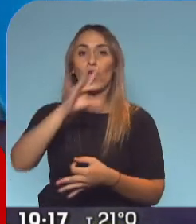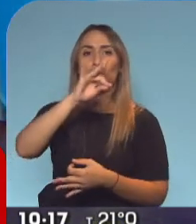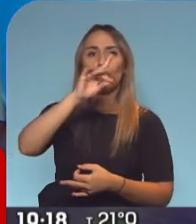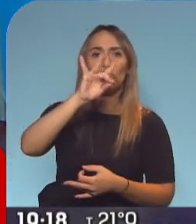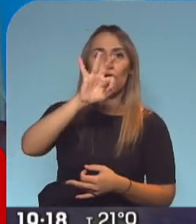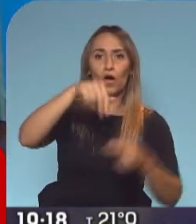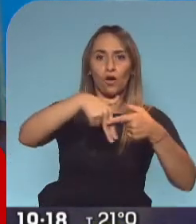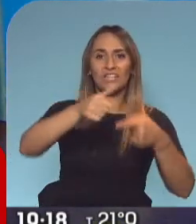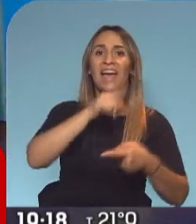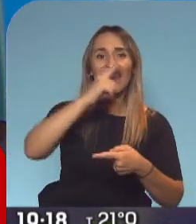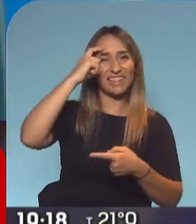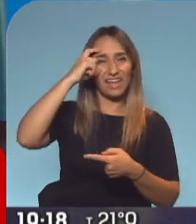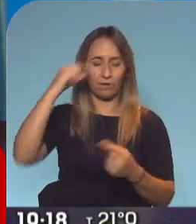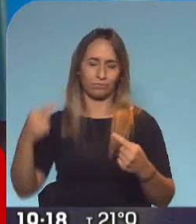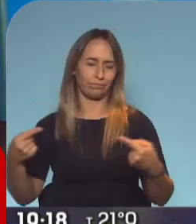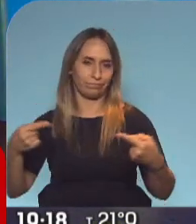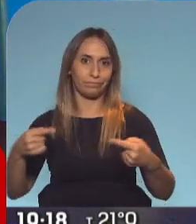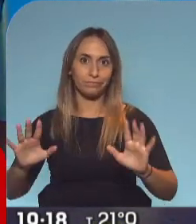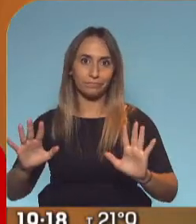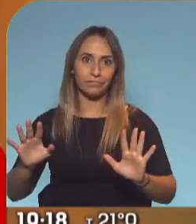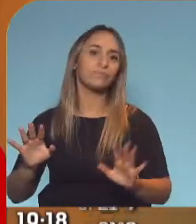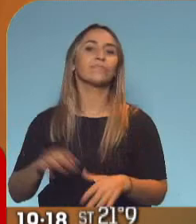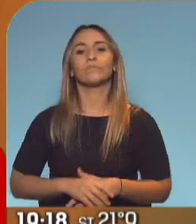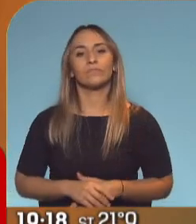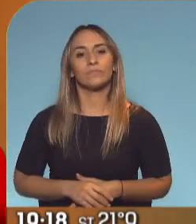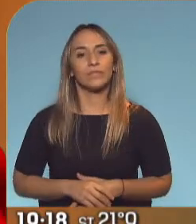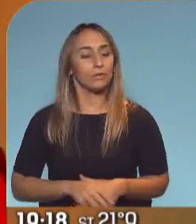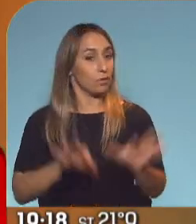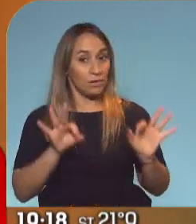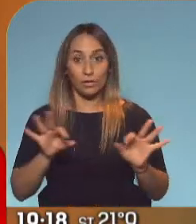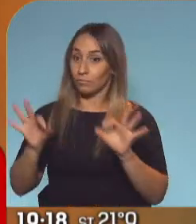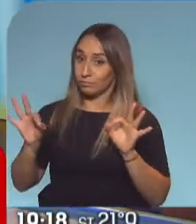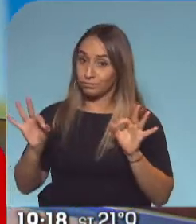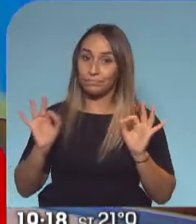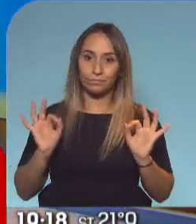la ensalada de nombres que hubo para el Ministerio de Justicia fue uno de los que pasó por ahí. ¿Completo, compañeros? Completo. Continuamos.